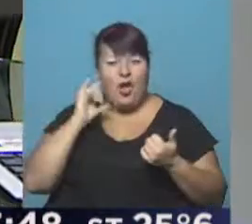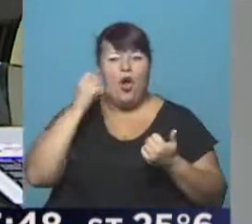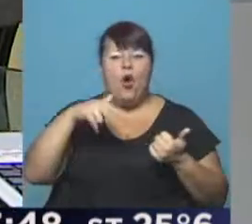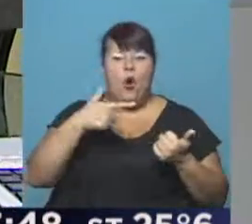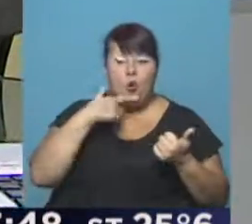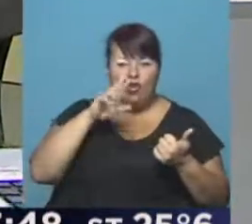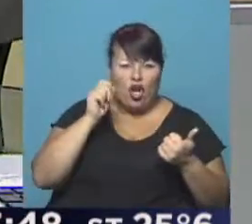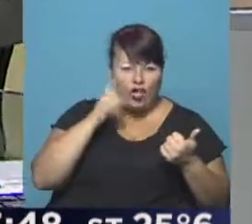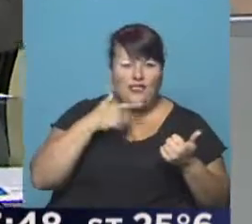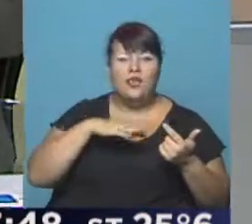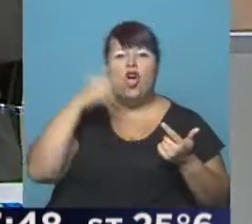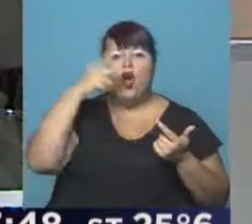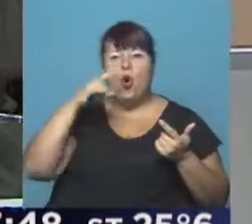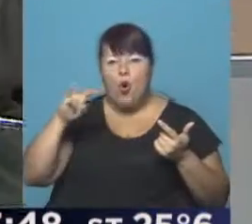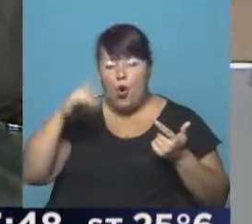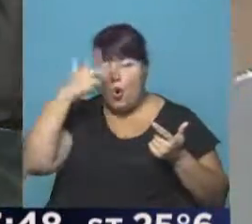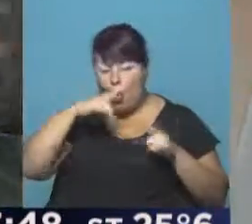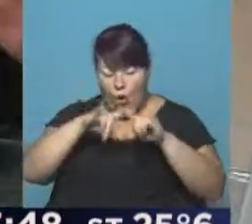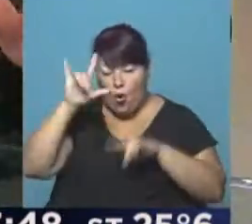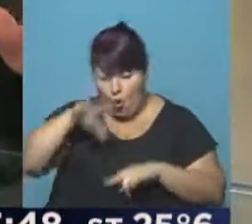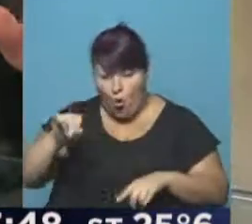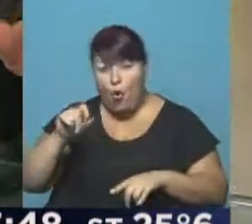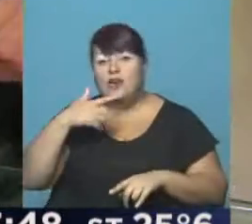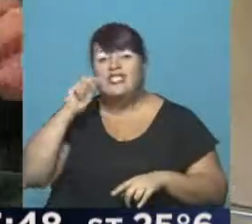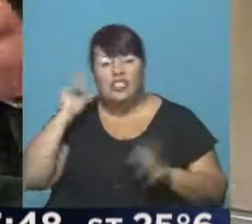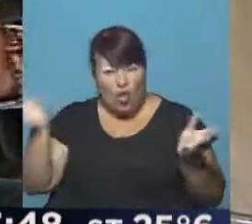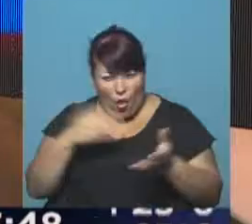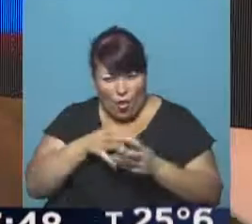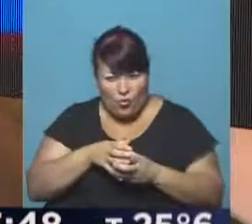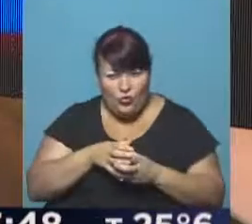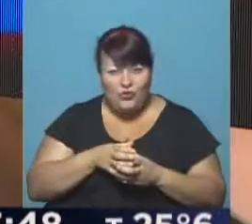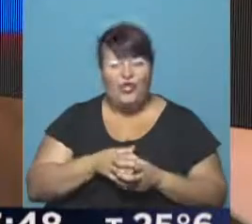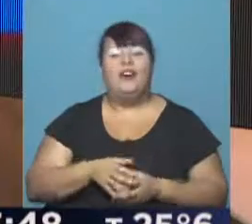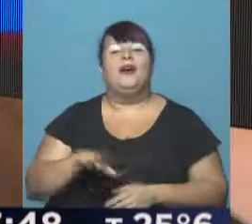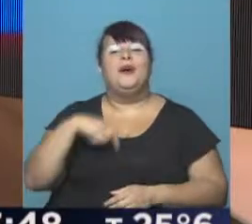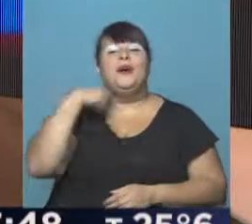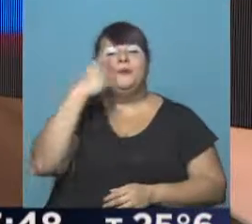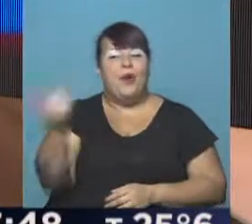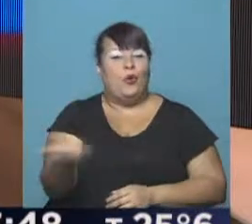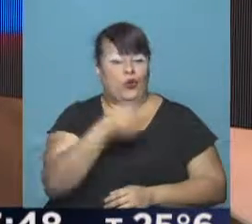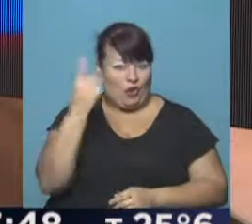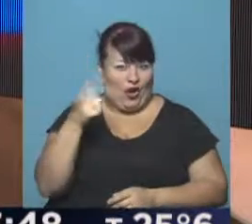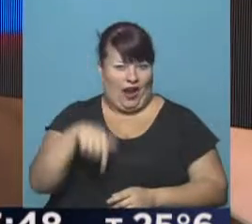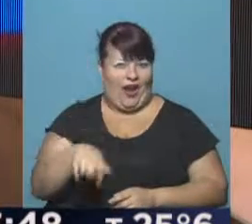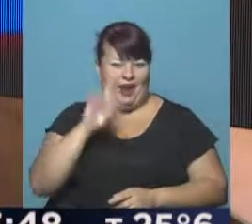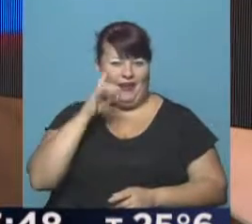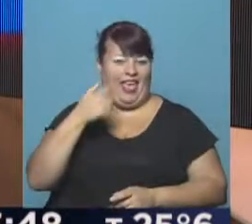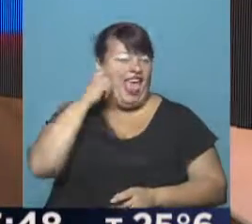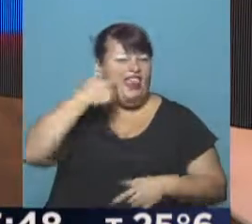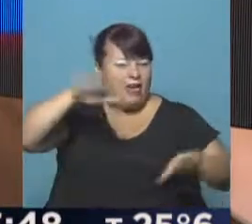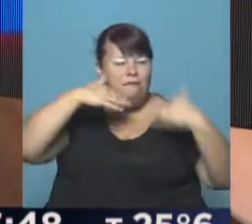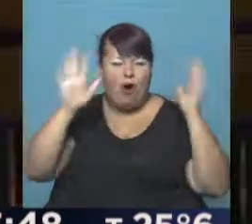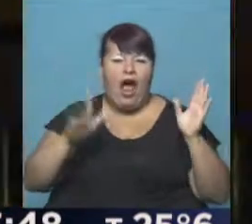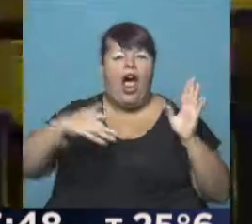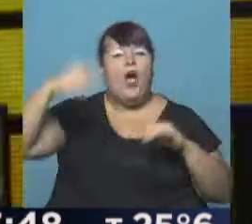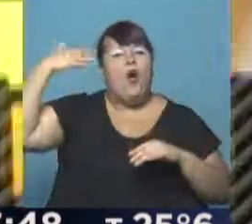Guns N' Roses, sí. The Who y Sting. ¿Te gusta todo junto? Todo junto, ay. La pregunta para muchos, y acá se nos ven las sotas, no nos importa, ¿será